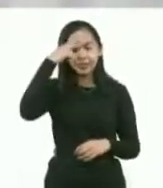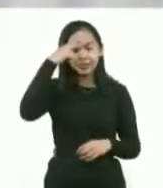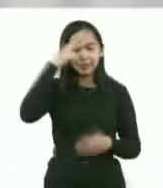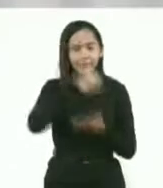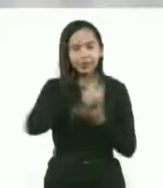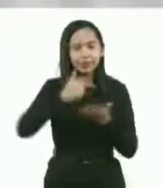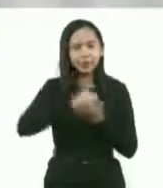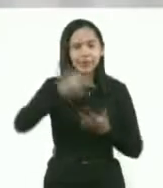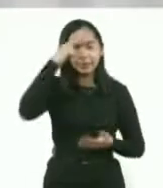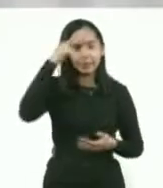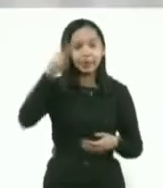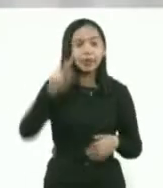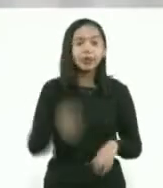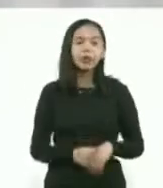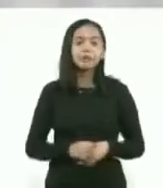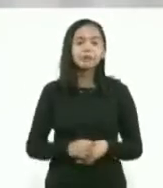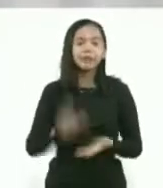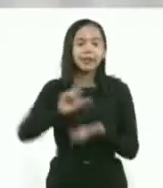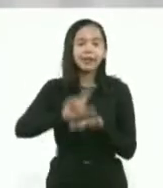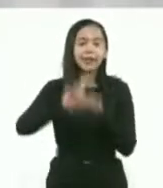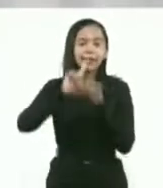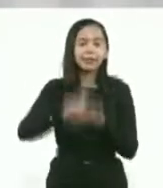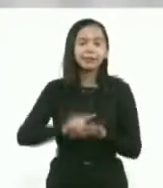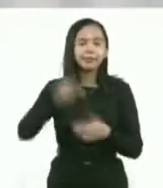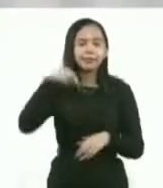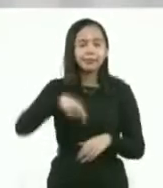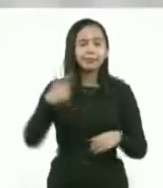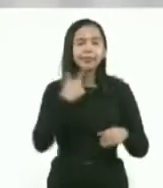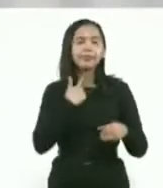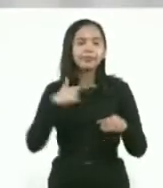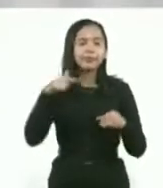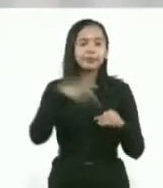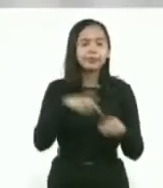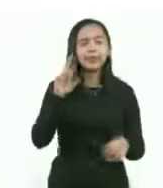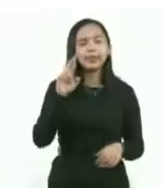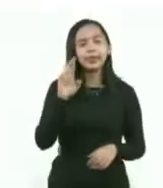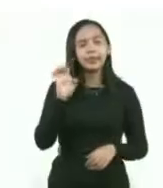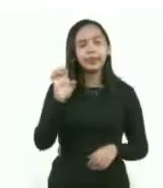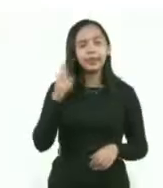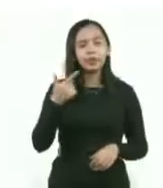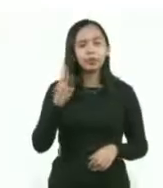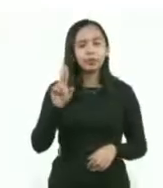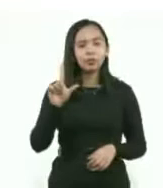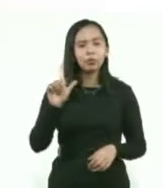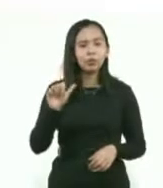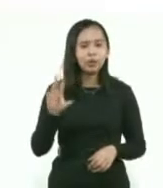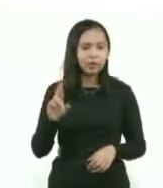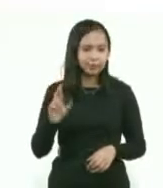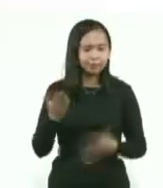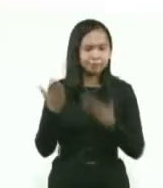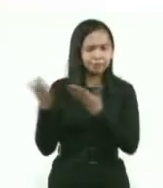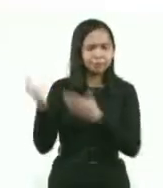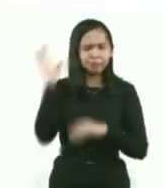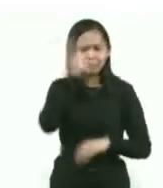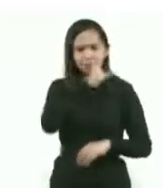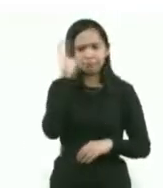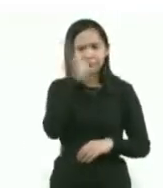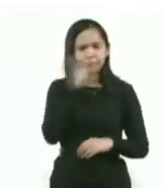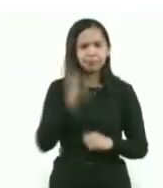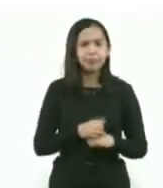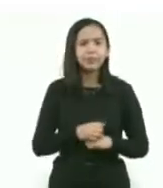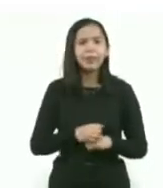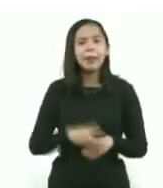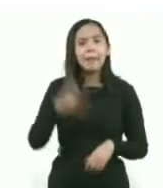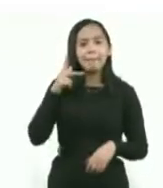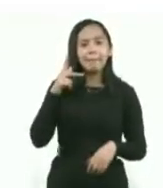por litro para la gasolina regular, de 24 pesos con 5 centavos por litro para la